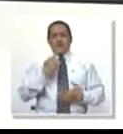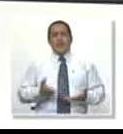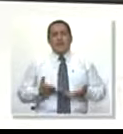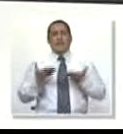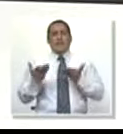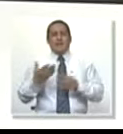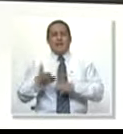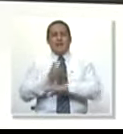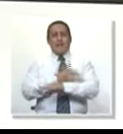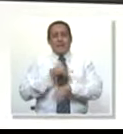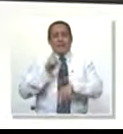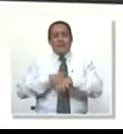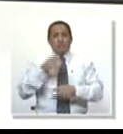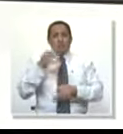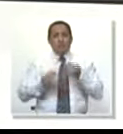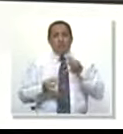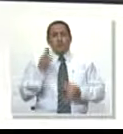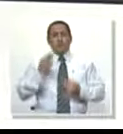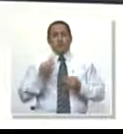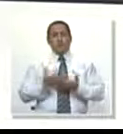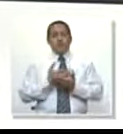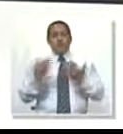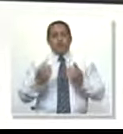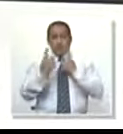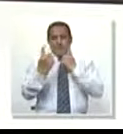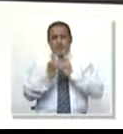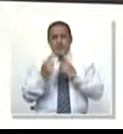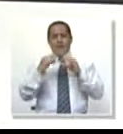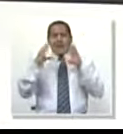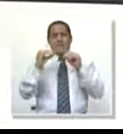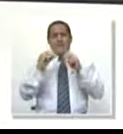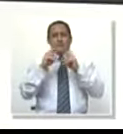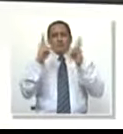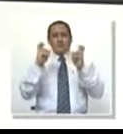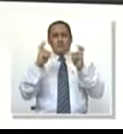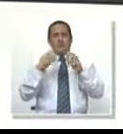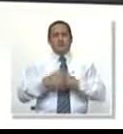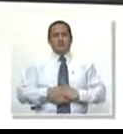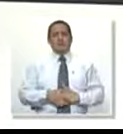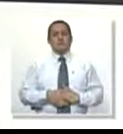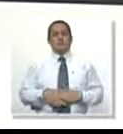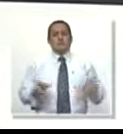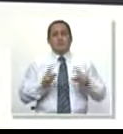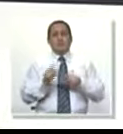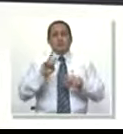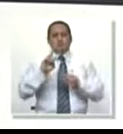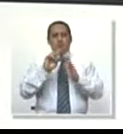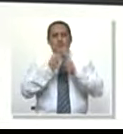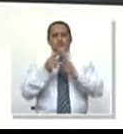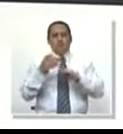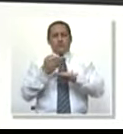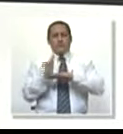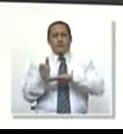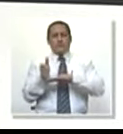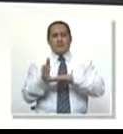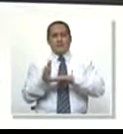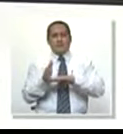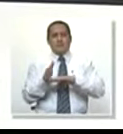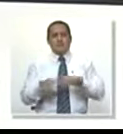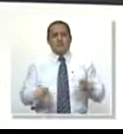llega al momento de la audiencia donde se iba a discutir del tema claro eh llega 2 minutos tarde 2